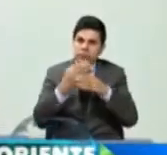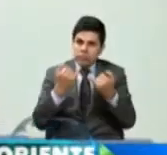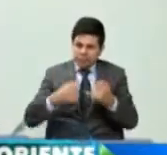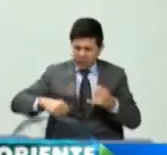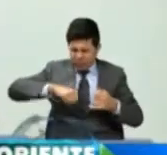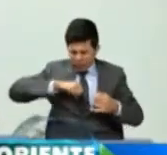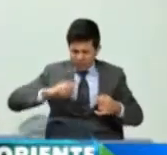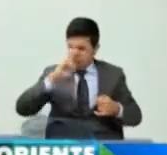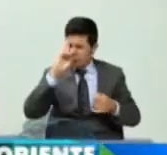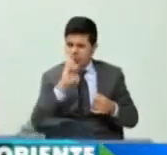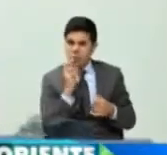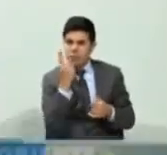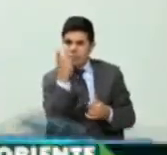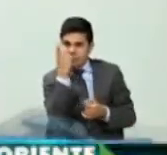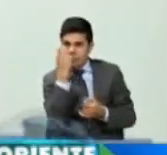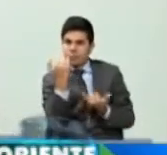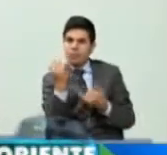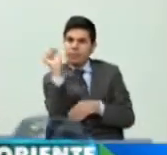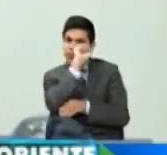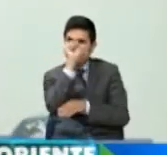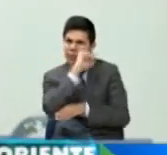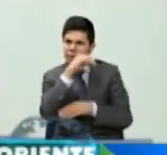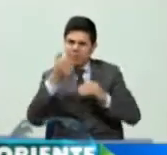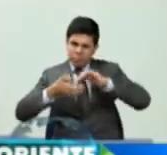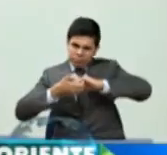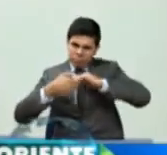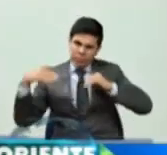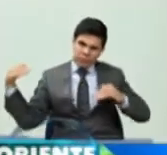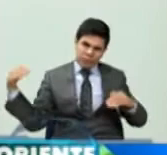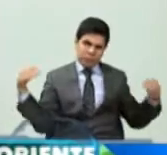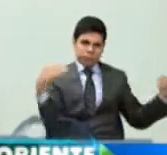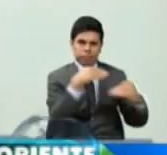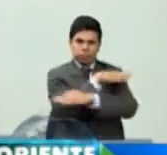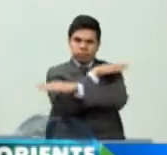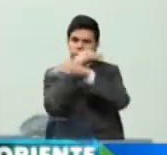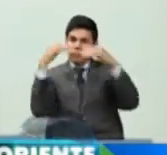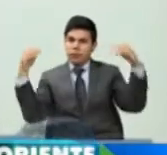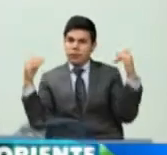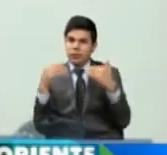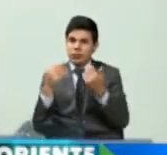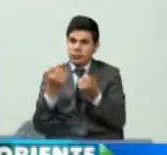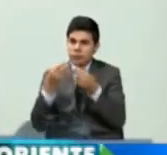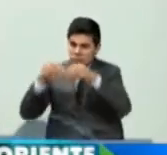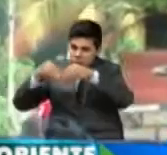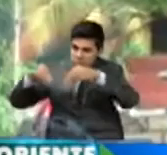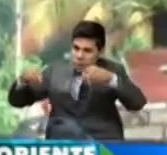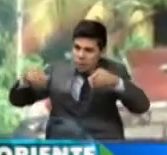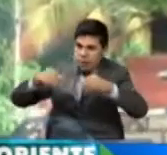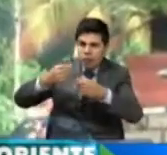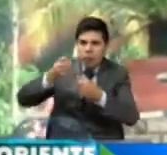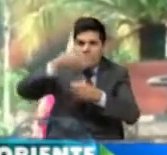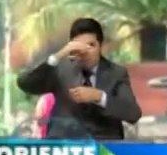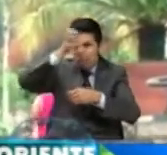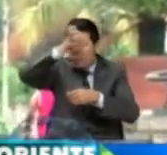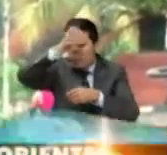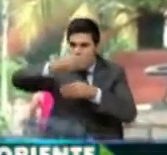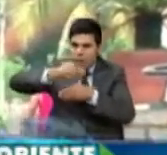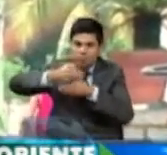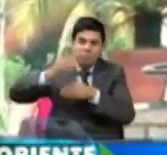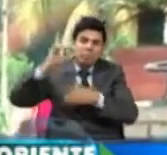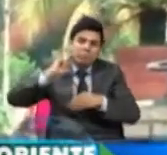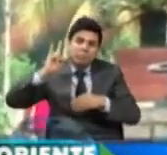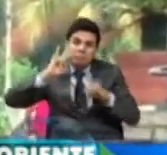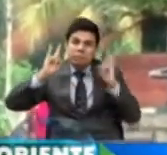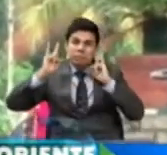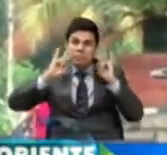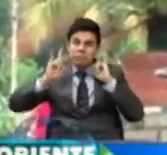por el tráfico de carga pesada, que es extracción de arcilla, el ruido,